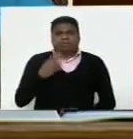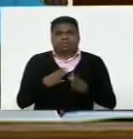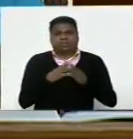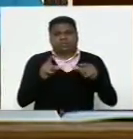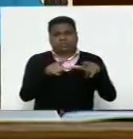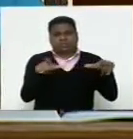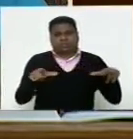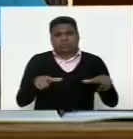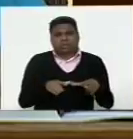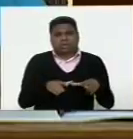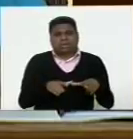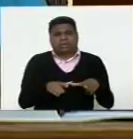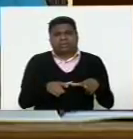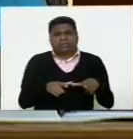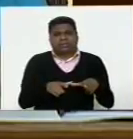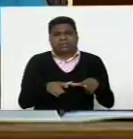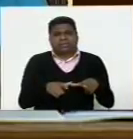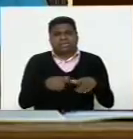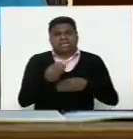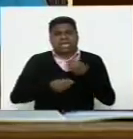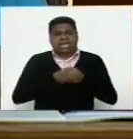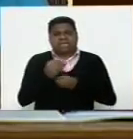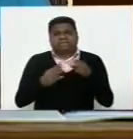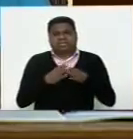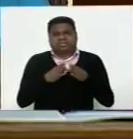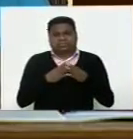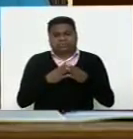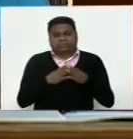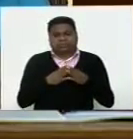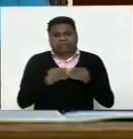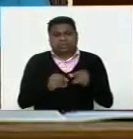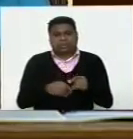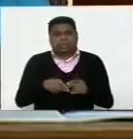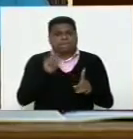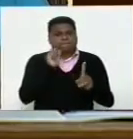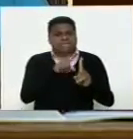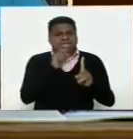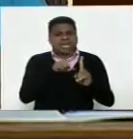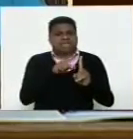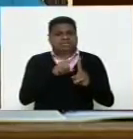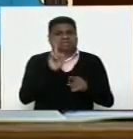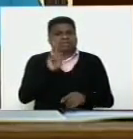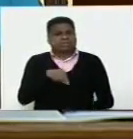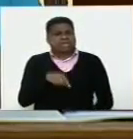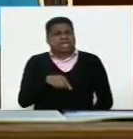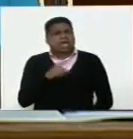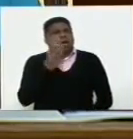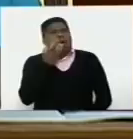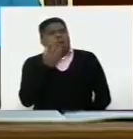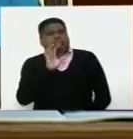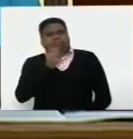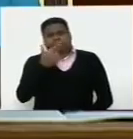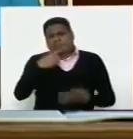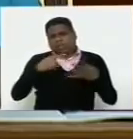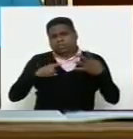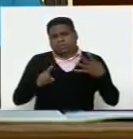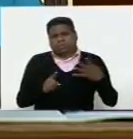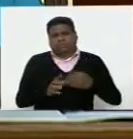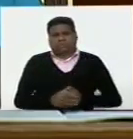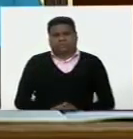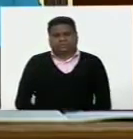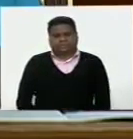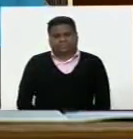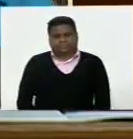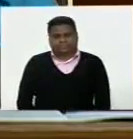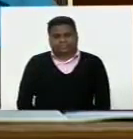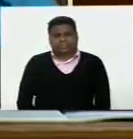la prevención de la transmisión materno-infantil del VIH y sífilis dictadas por el órgano competente. Los